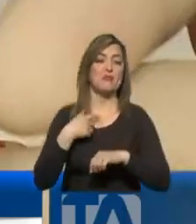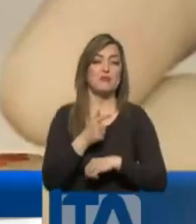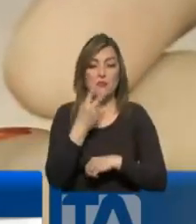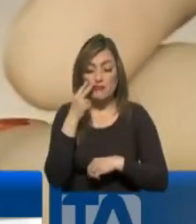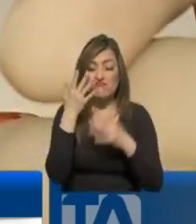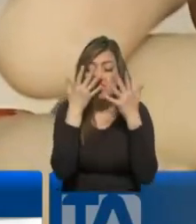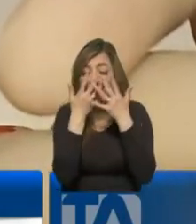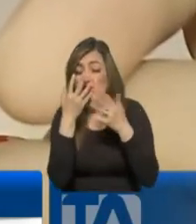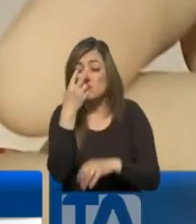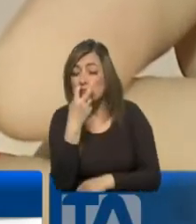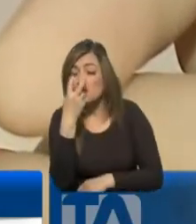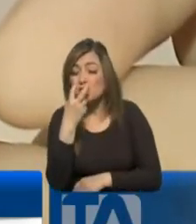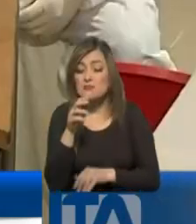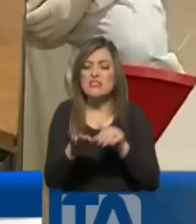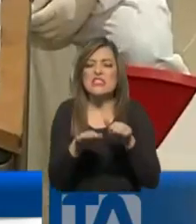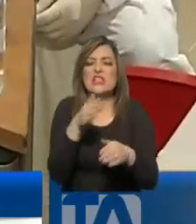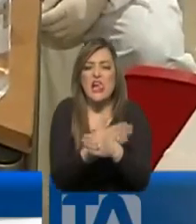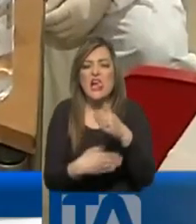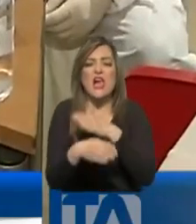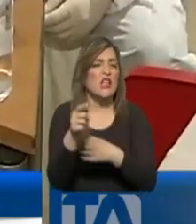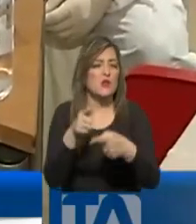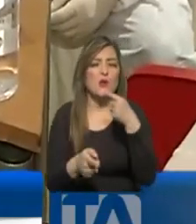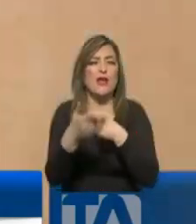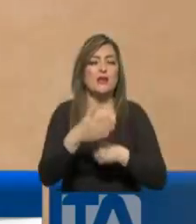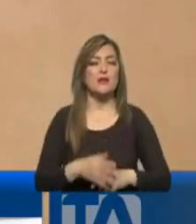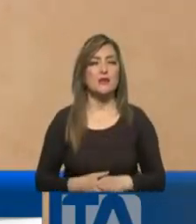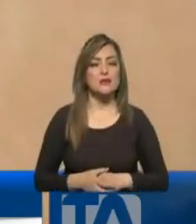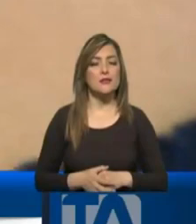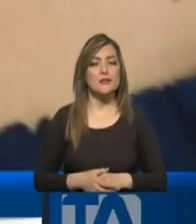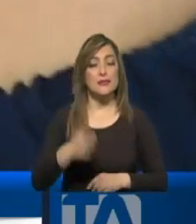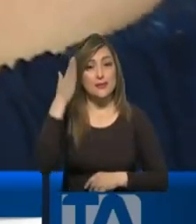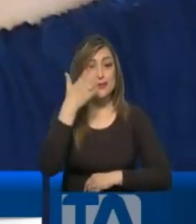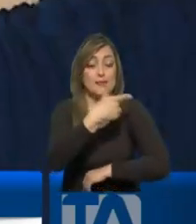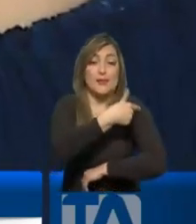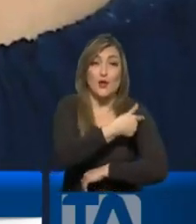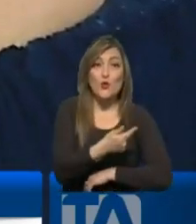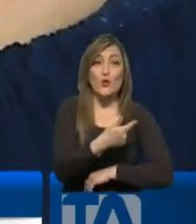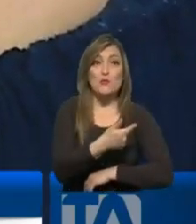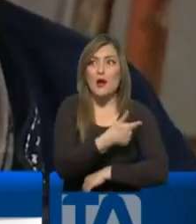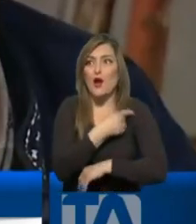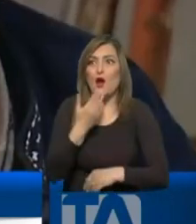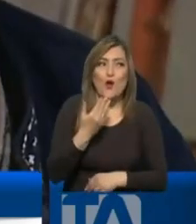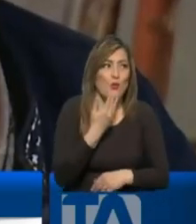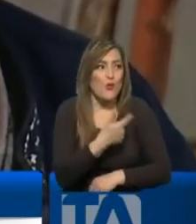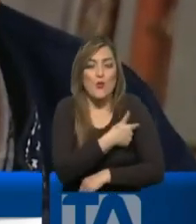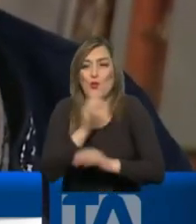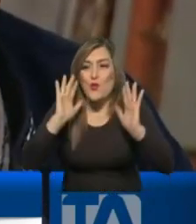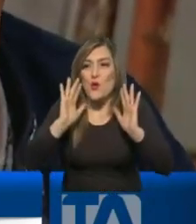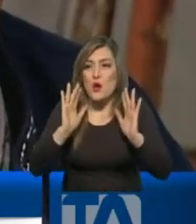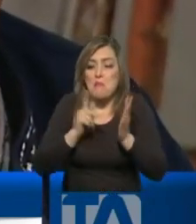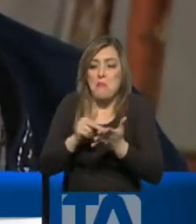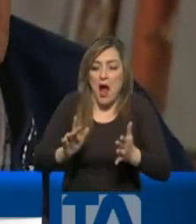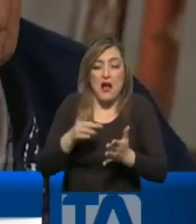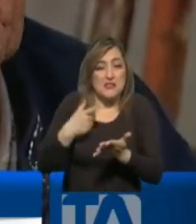caminar. Sabe de la vacuna contra el coronavirus, pero no tiene cómo registrarse ni dinero para alquilar un vehículo que lo transporte. No sé, yo no